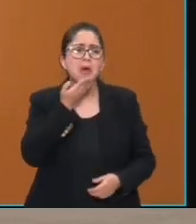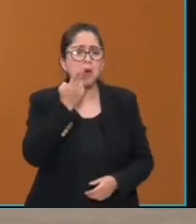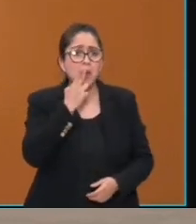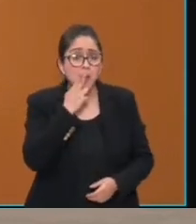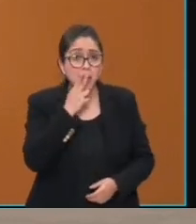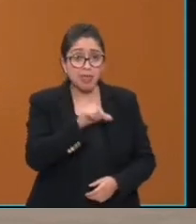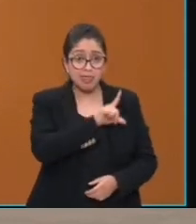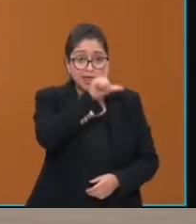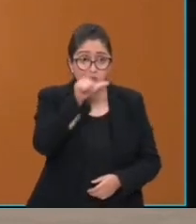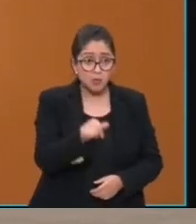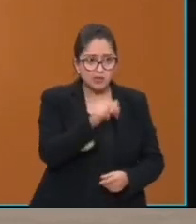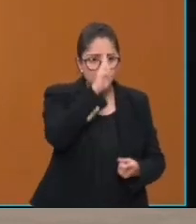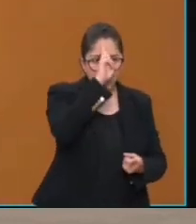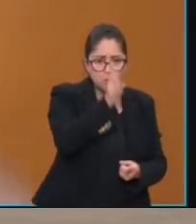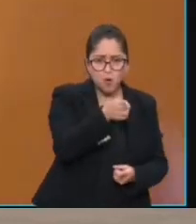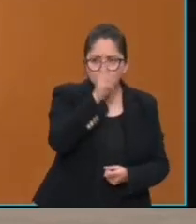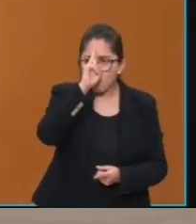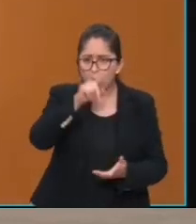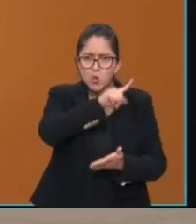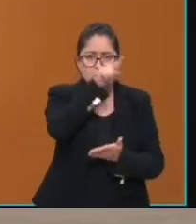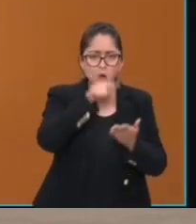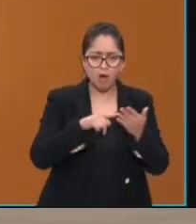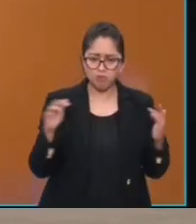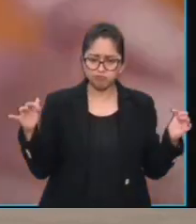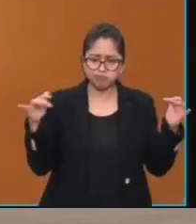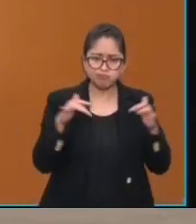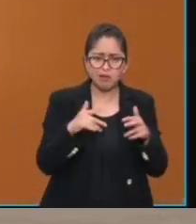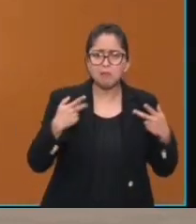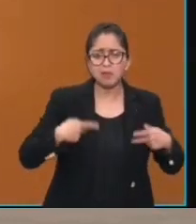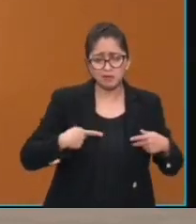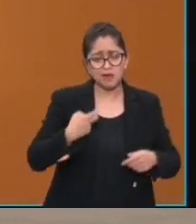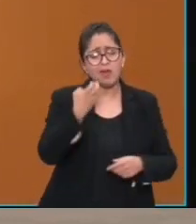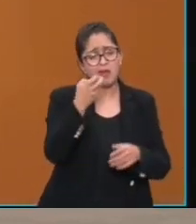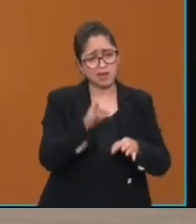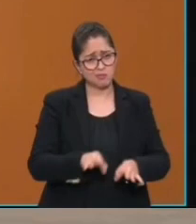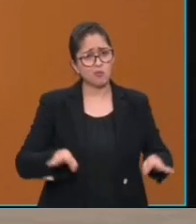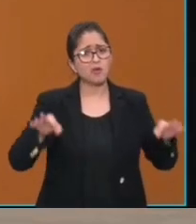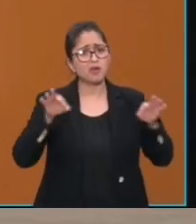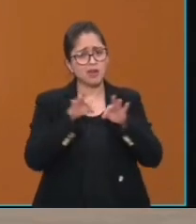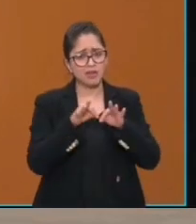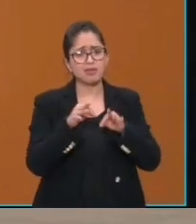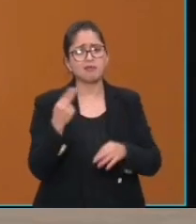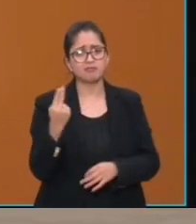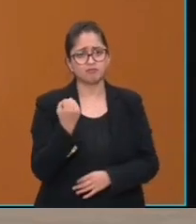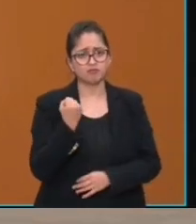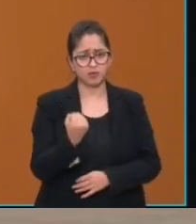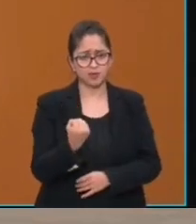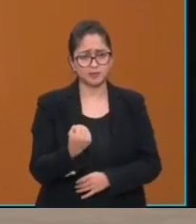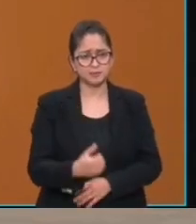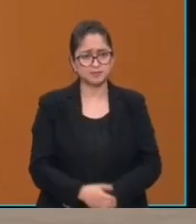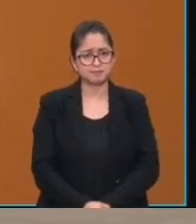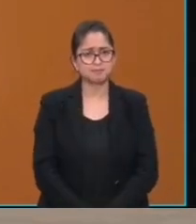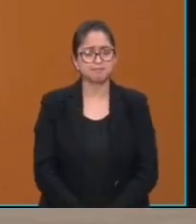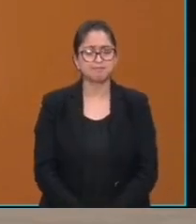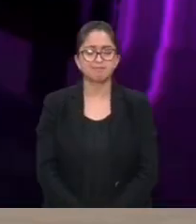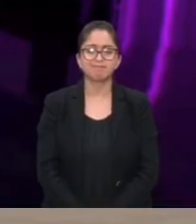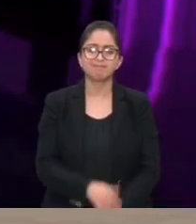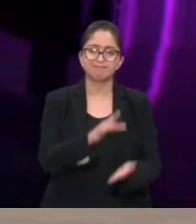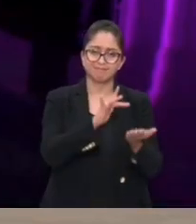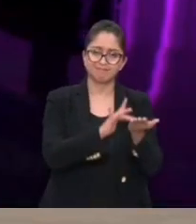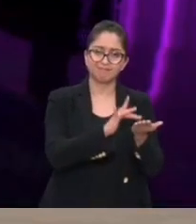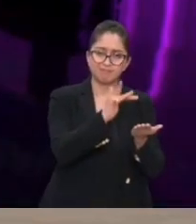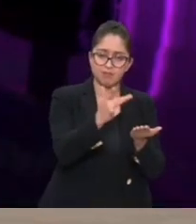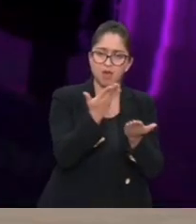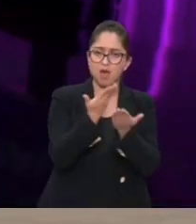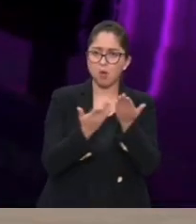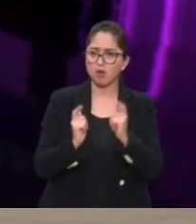en lugares públicos es fundamental, se tiene que llevar a cabo con toda fuerza. Muchas gracias. Ahora